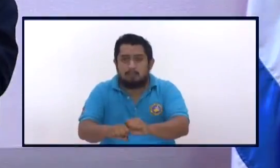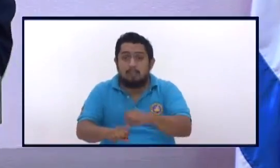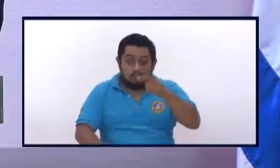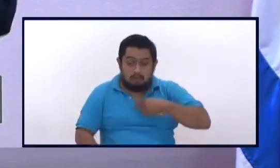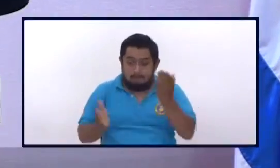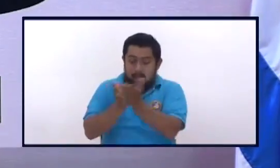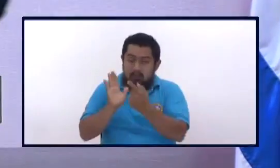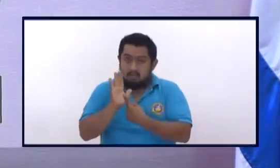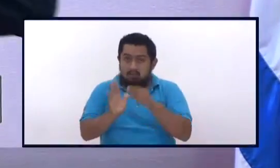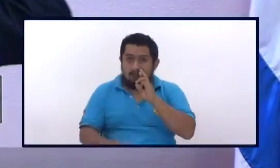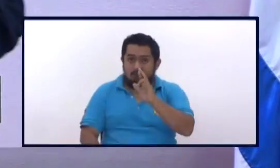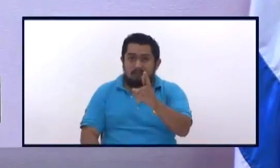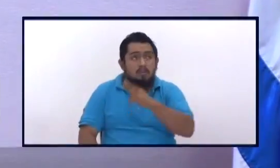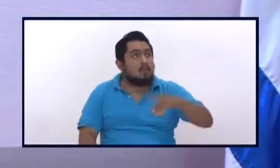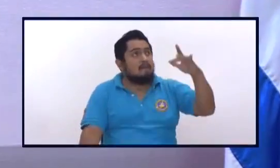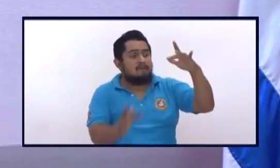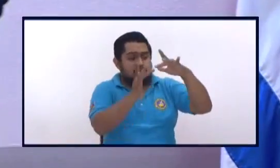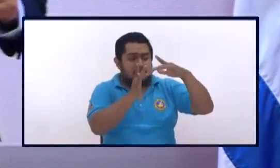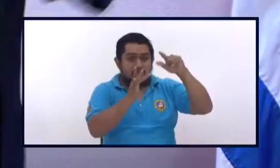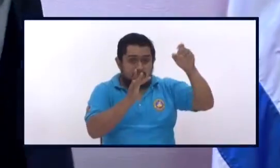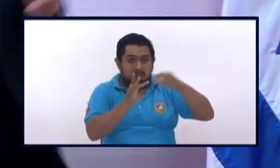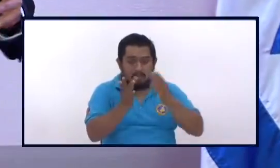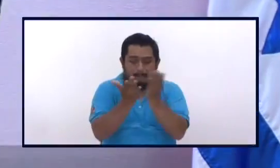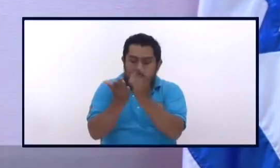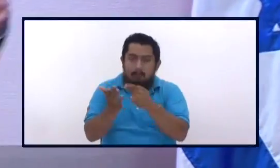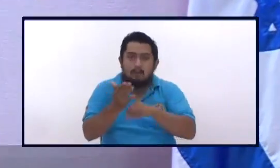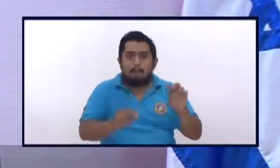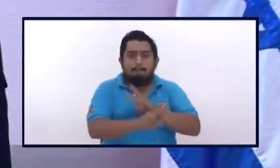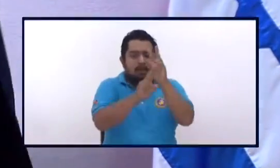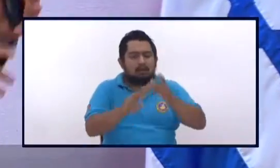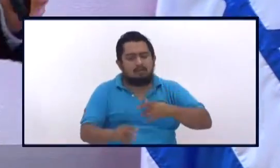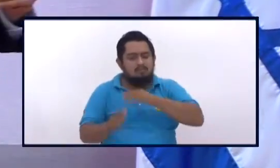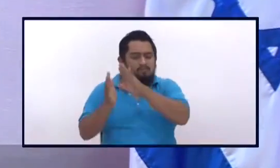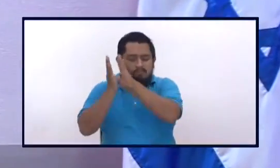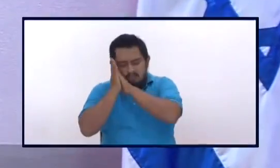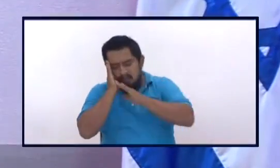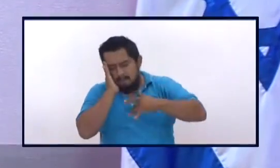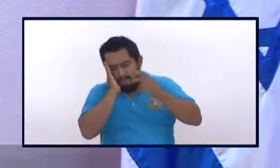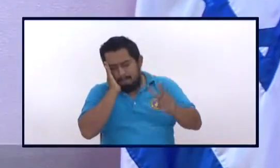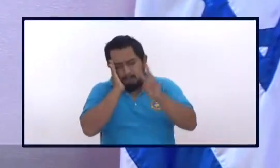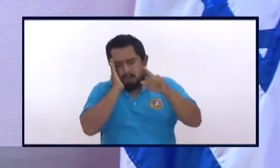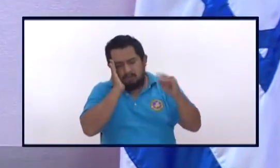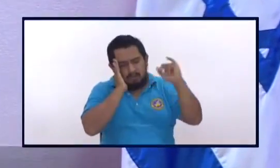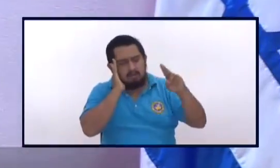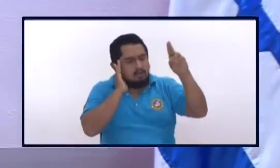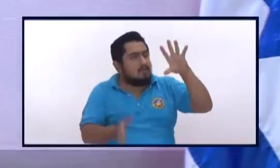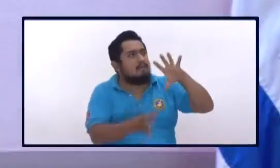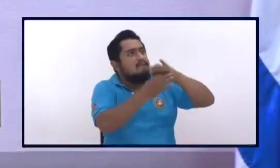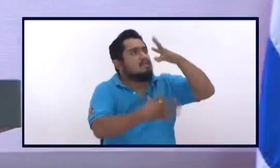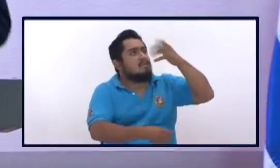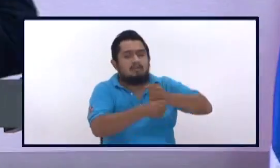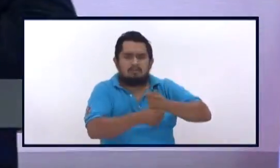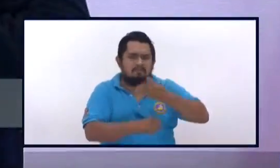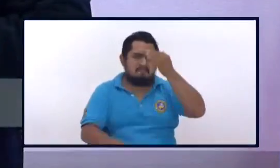con la palabra cuando estás dentro del rango de dios y que dice la palabra en paz me acostaré y asimismo dormiré porque sólo tú seguirme es de vivir como